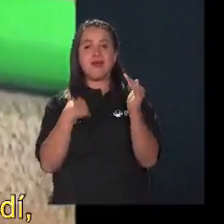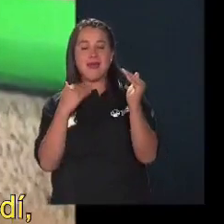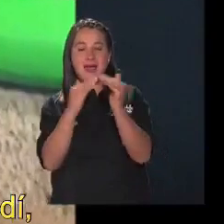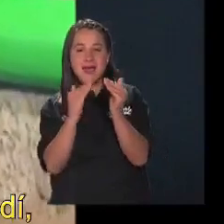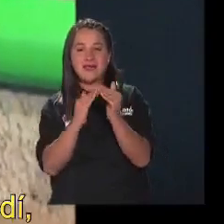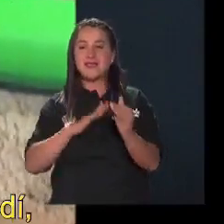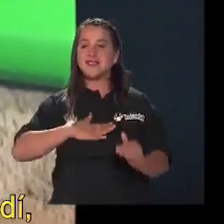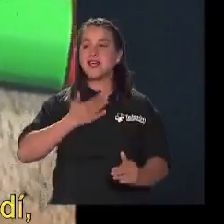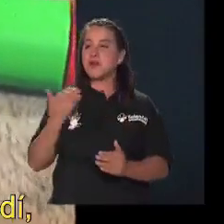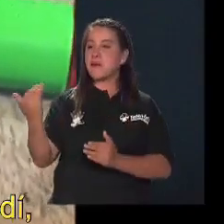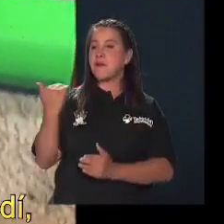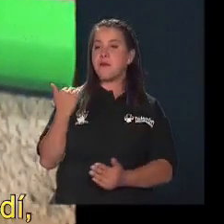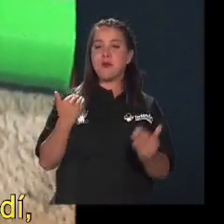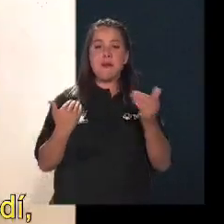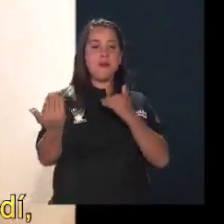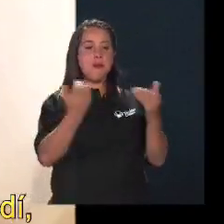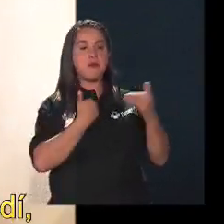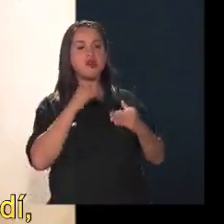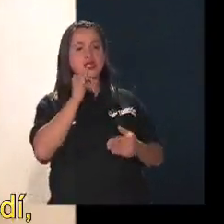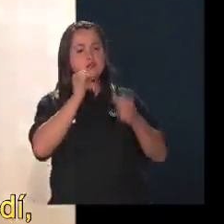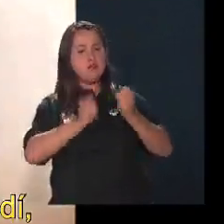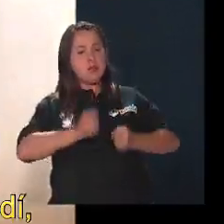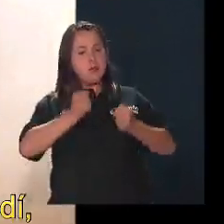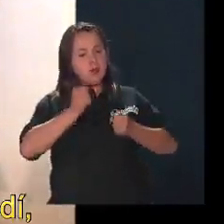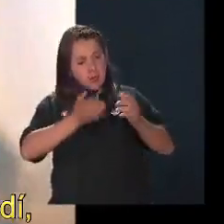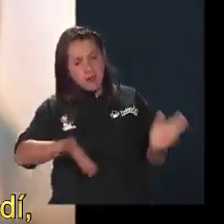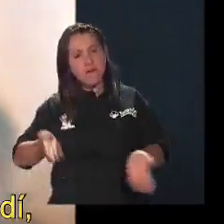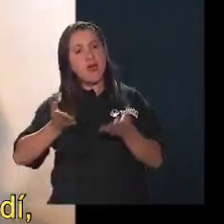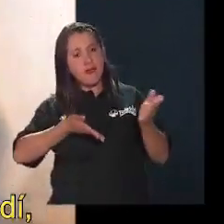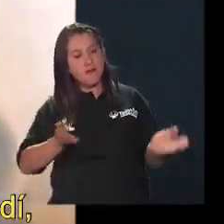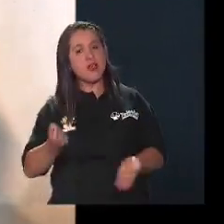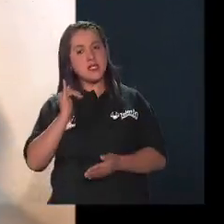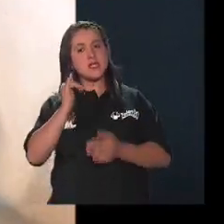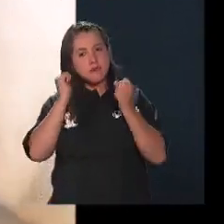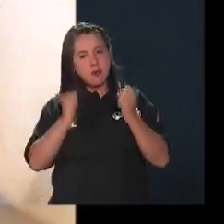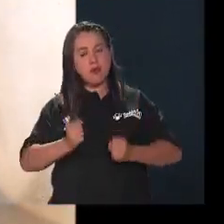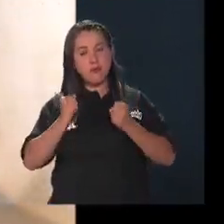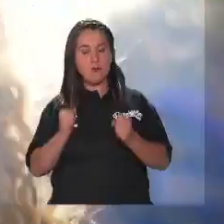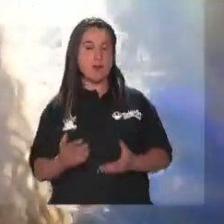siente que todos te apoyan y todos te dicen que podís, aunque te va a costar, pero que podís salir adelante.